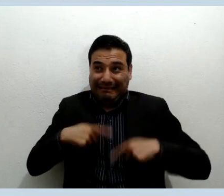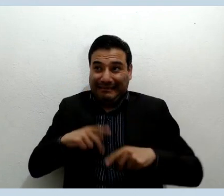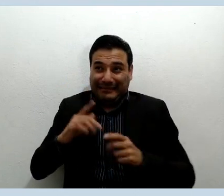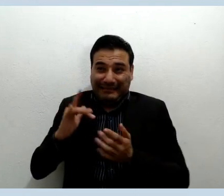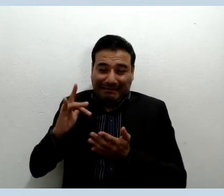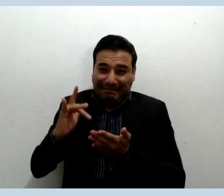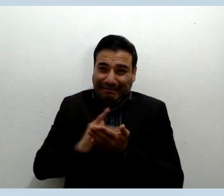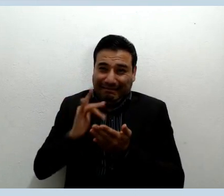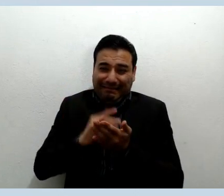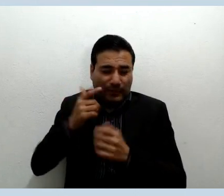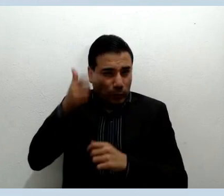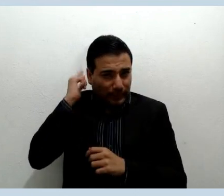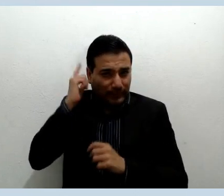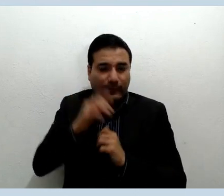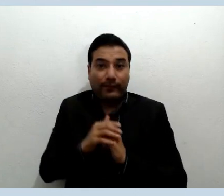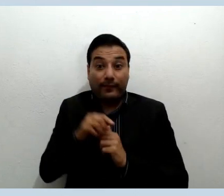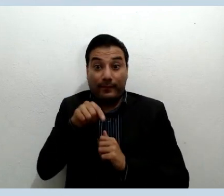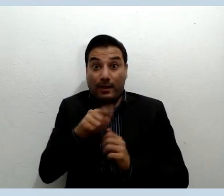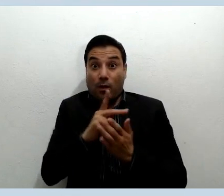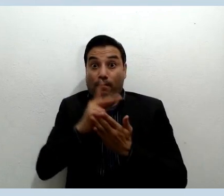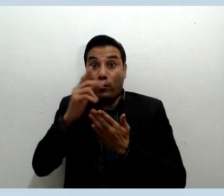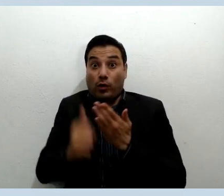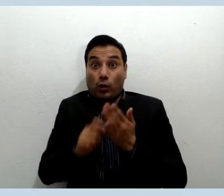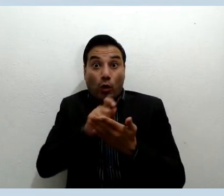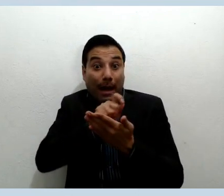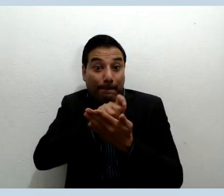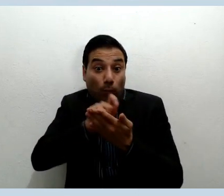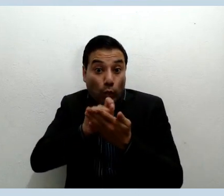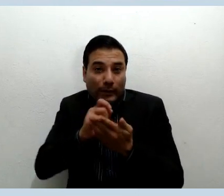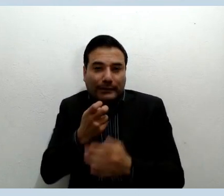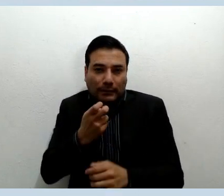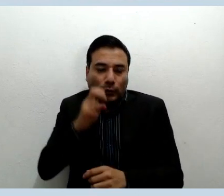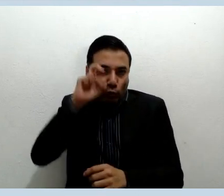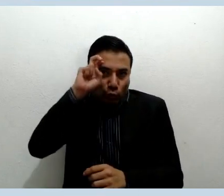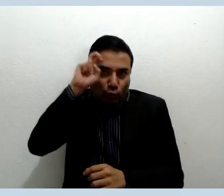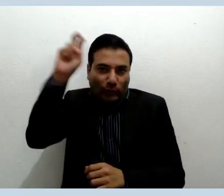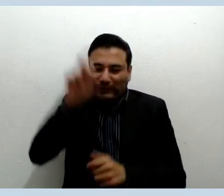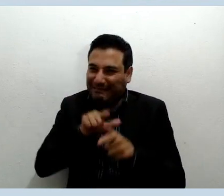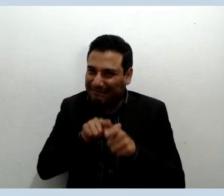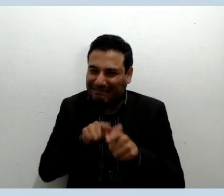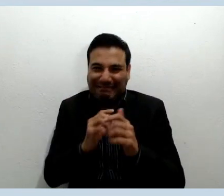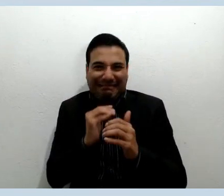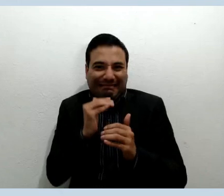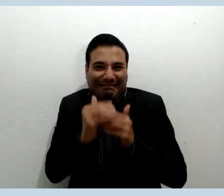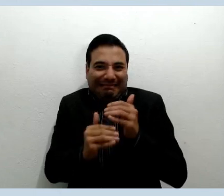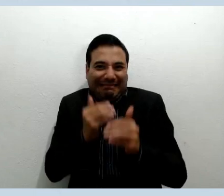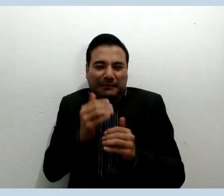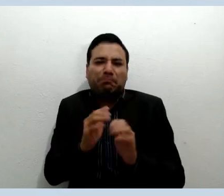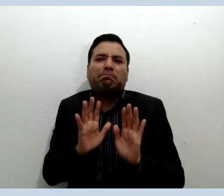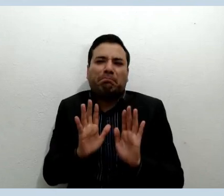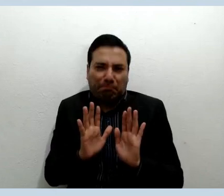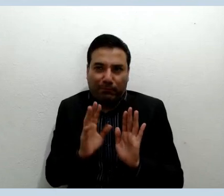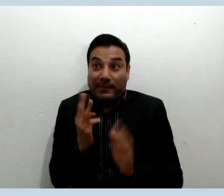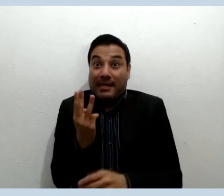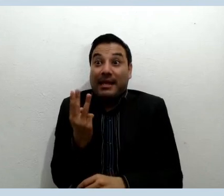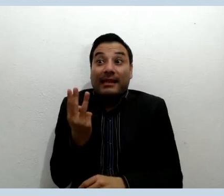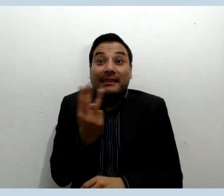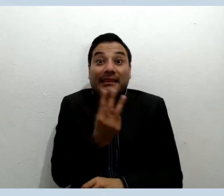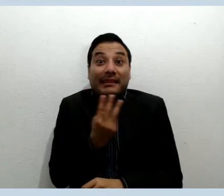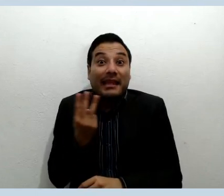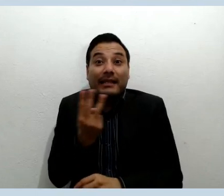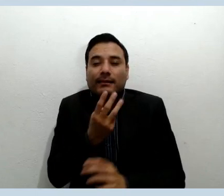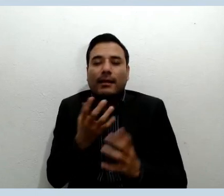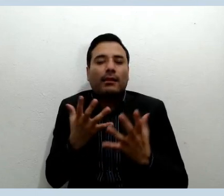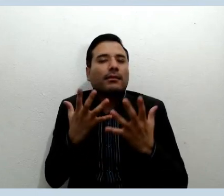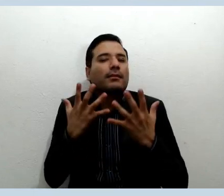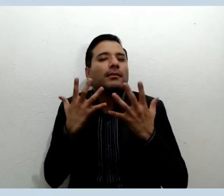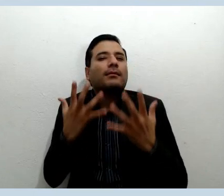la utopía que es apuntes sigue existiendo creo que podemos concordar con que las tres deseamos que apuntes tenga